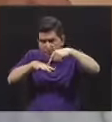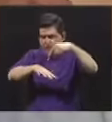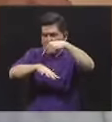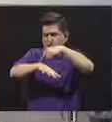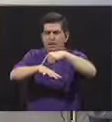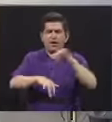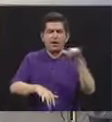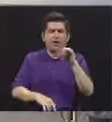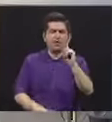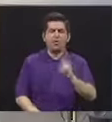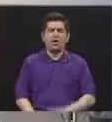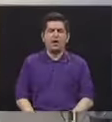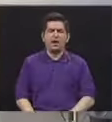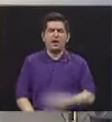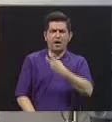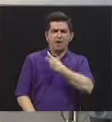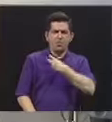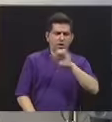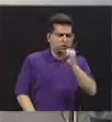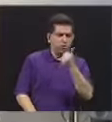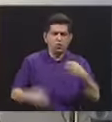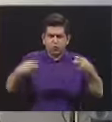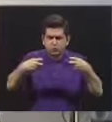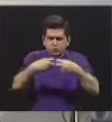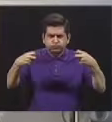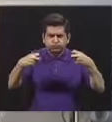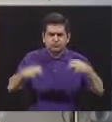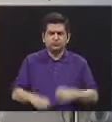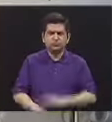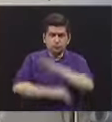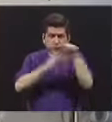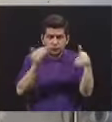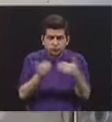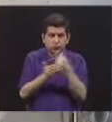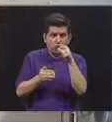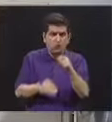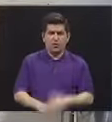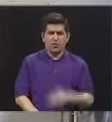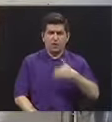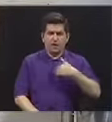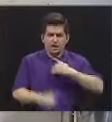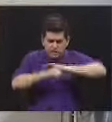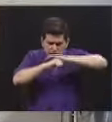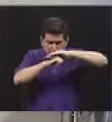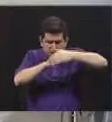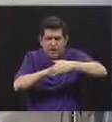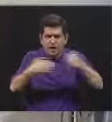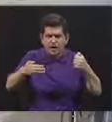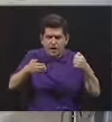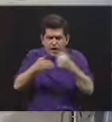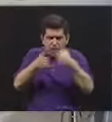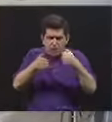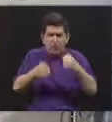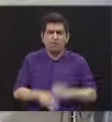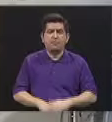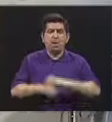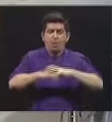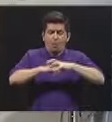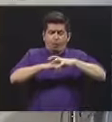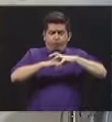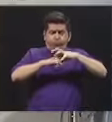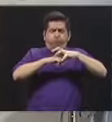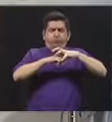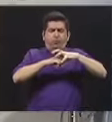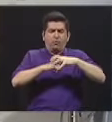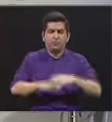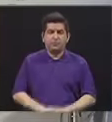articulación es un huesito que choca con otro huesito verdad todo lo que recubre ese esa articulación o este pegue